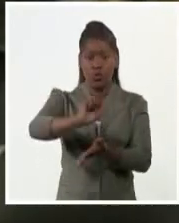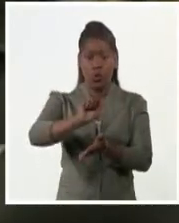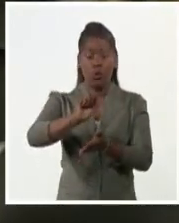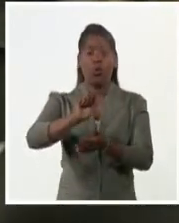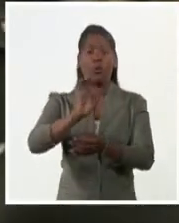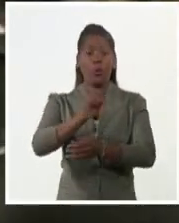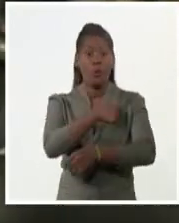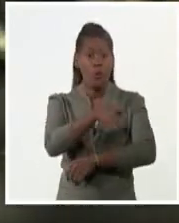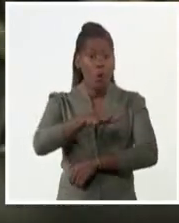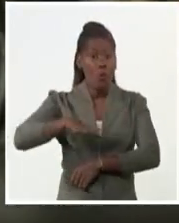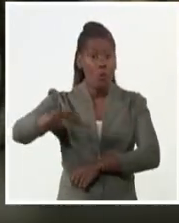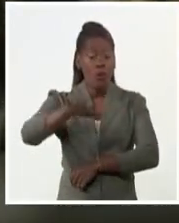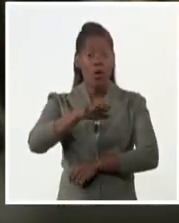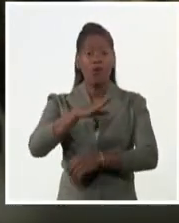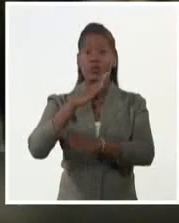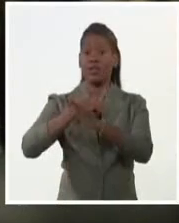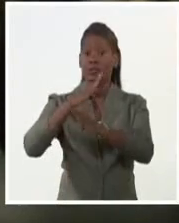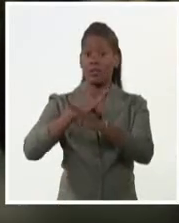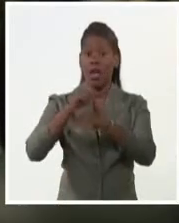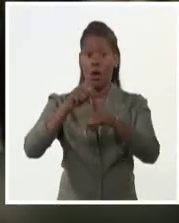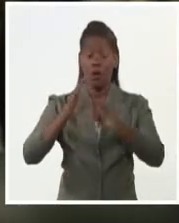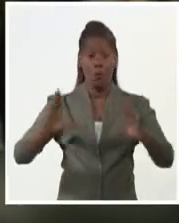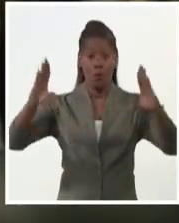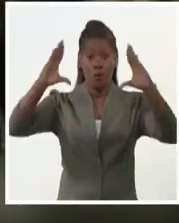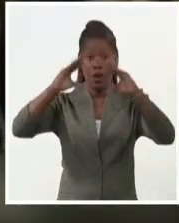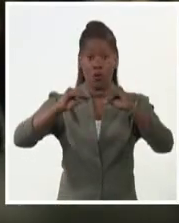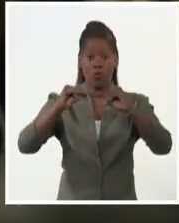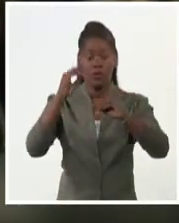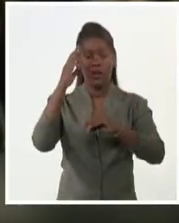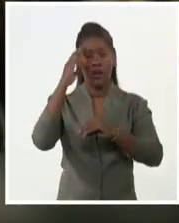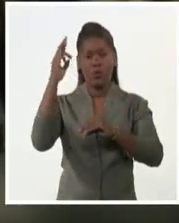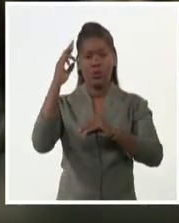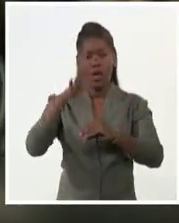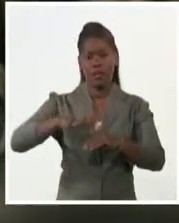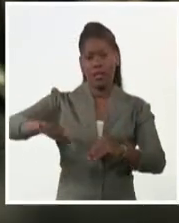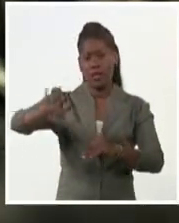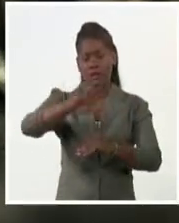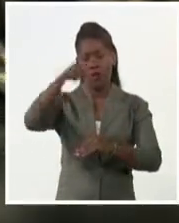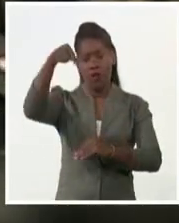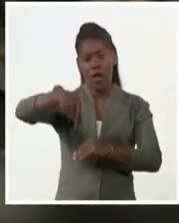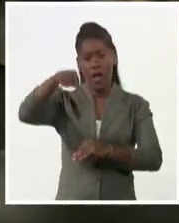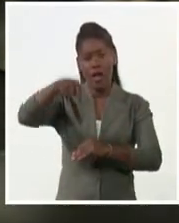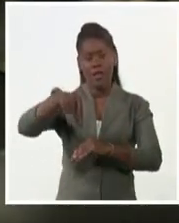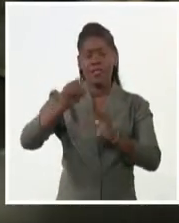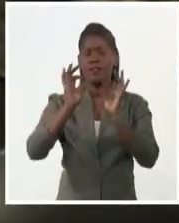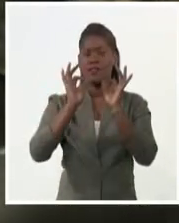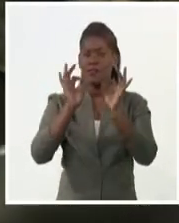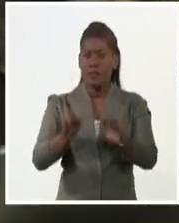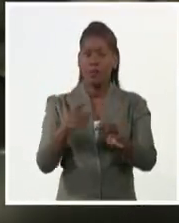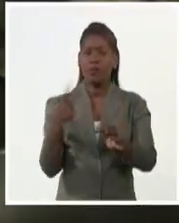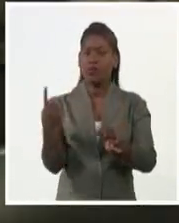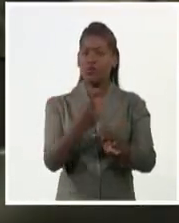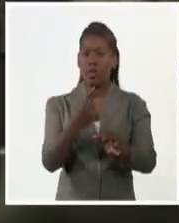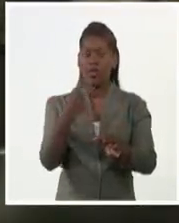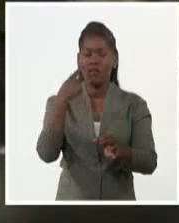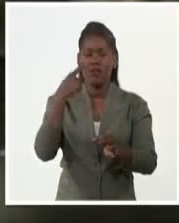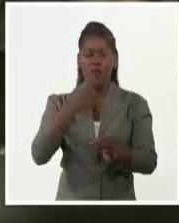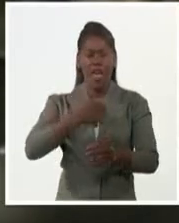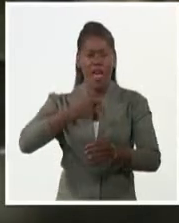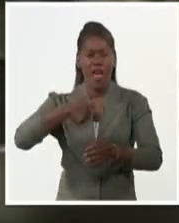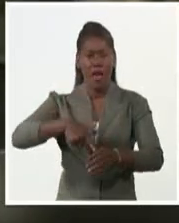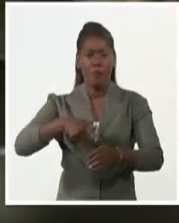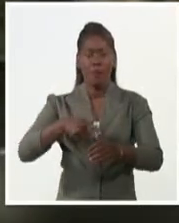esta noche se simboliza en ti. Que siempre sean ejemplo de todos